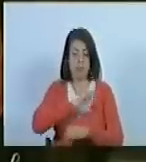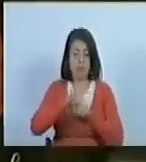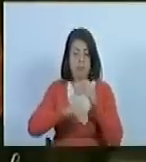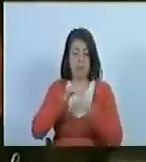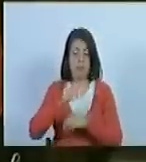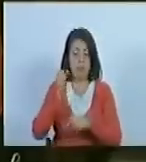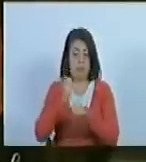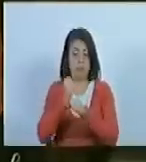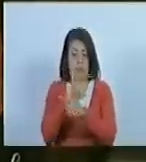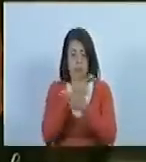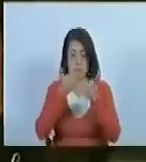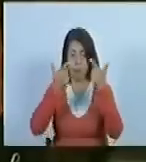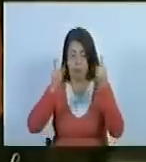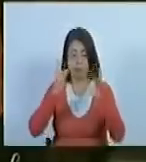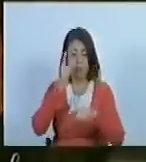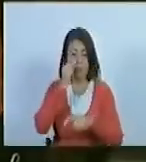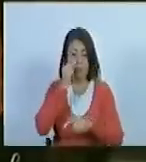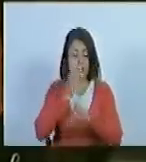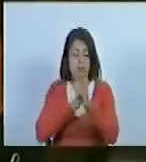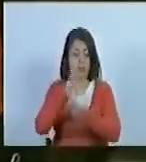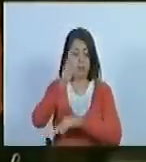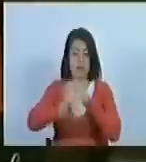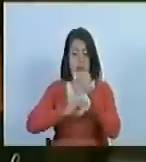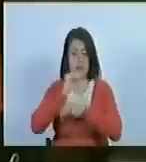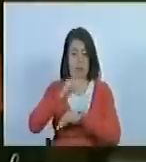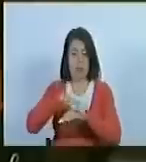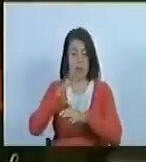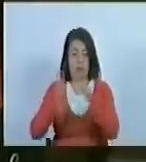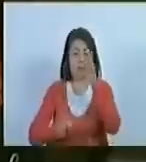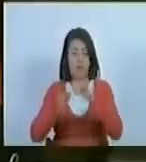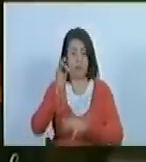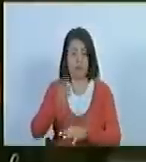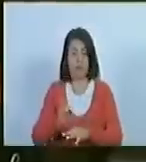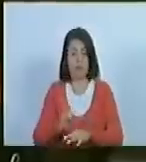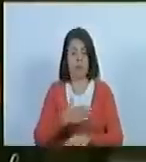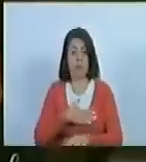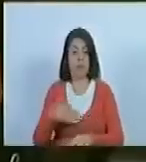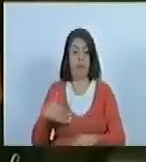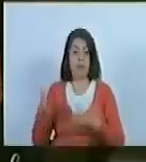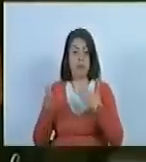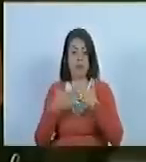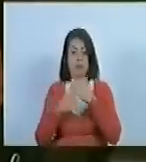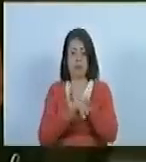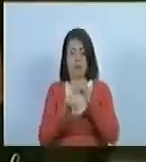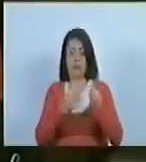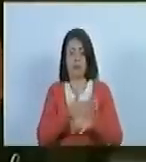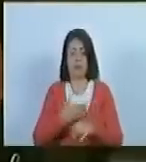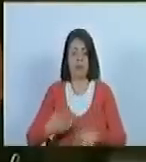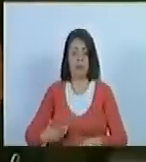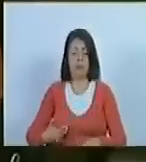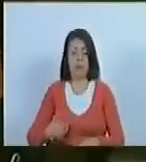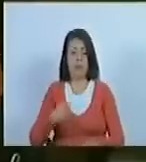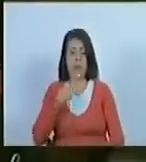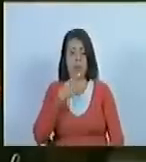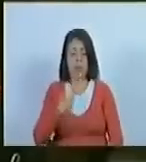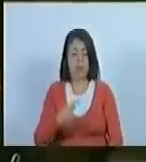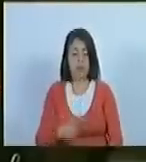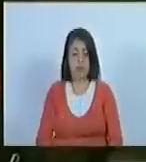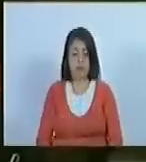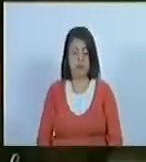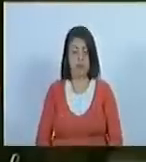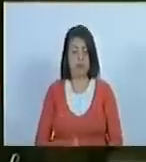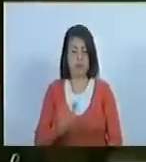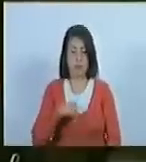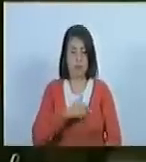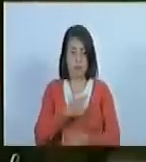unos hombres libres y nosotros seguir impartiendo justicia. Quiero cerrar querido presidente, como lo decía el